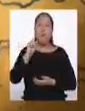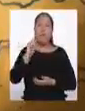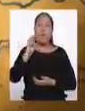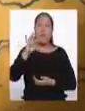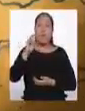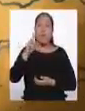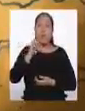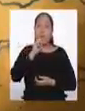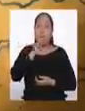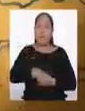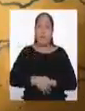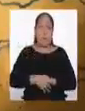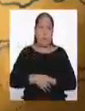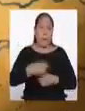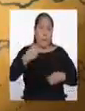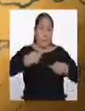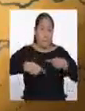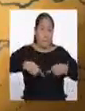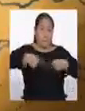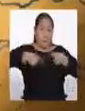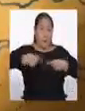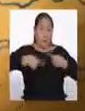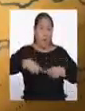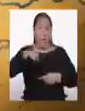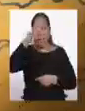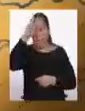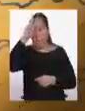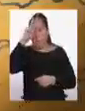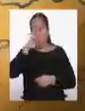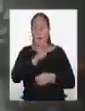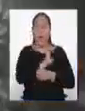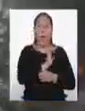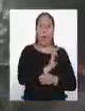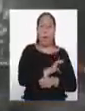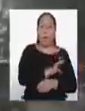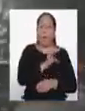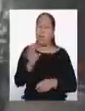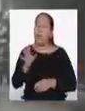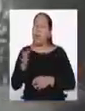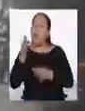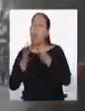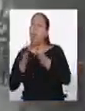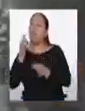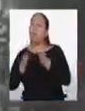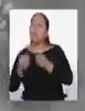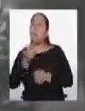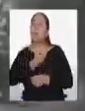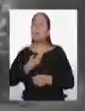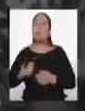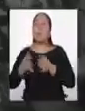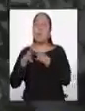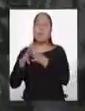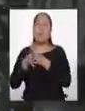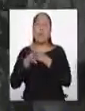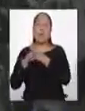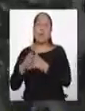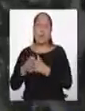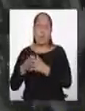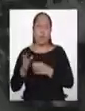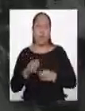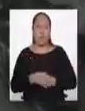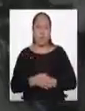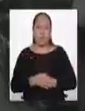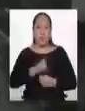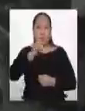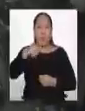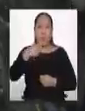establecía que en caso de discrepancias, Perú y Ecuador acudirían al arbitraje del presidente de los Estados Unidos.